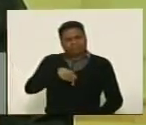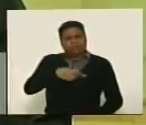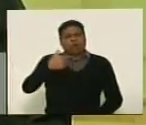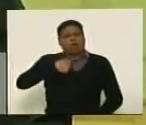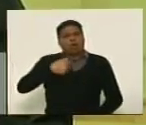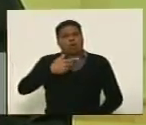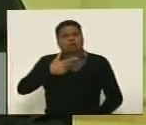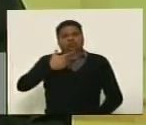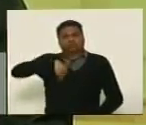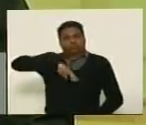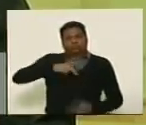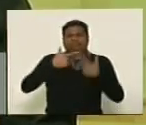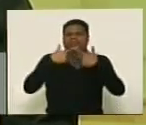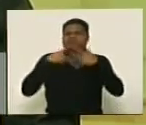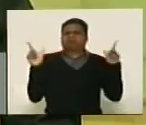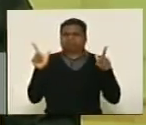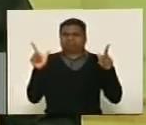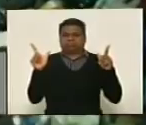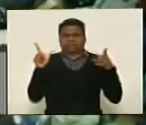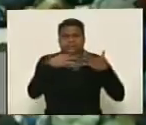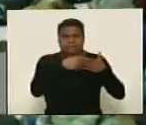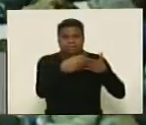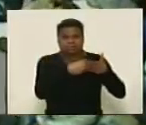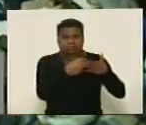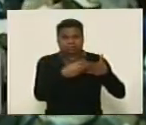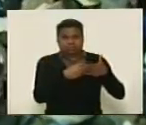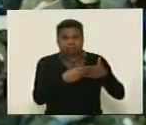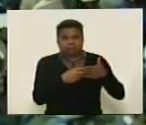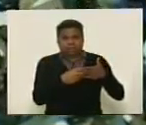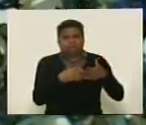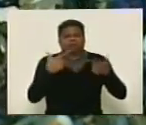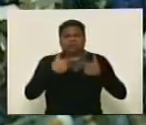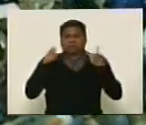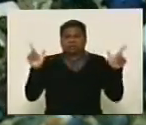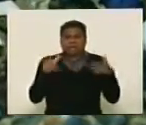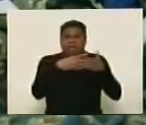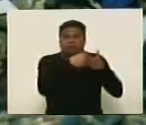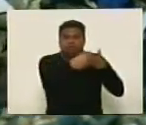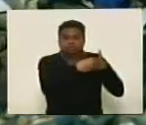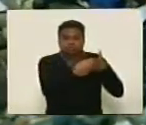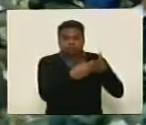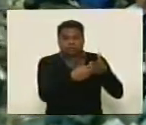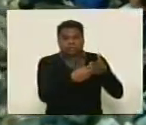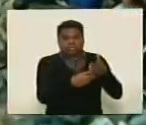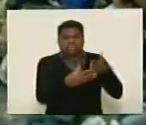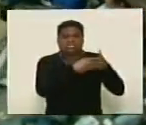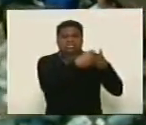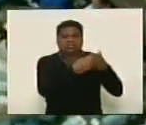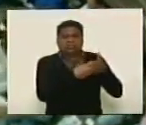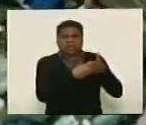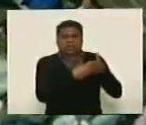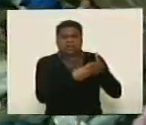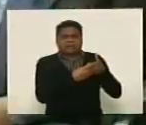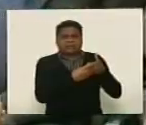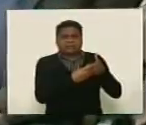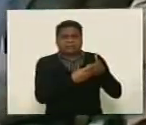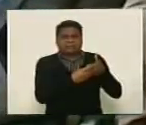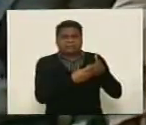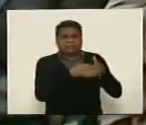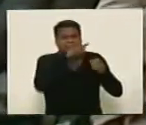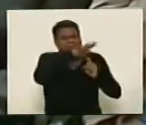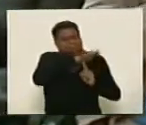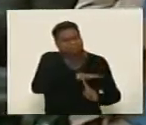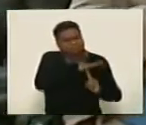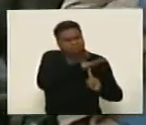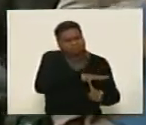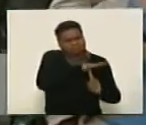nosotros nos liberamos de esa divisa llamada dólar, ese dólar criminal que ha querido aplastar a